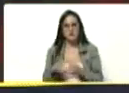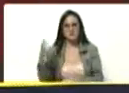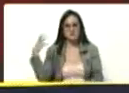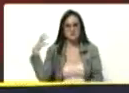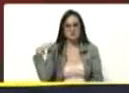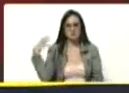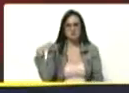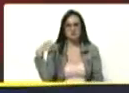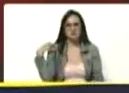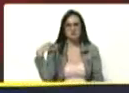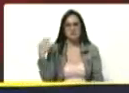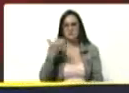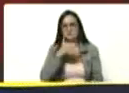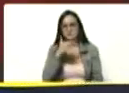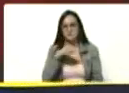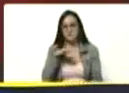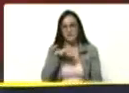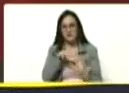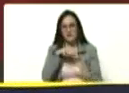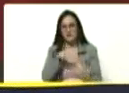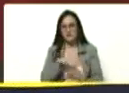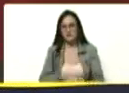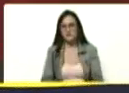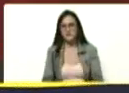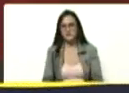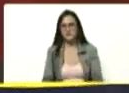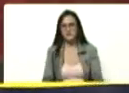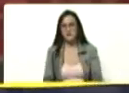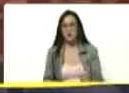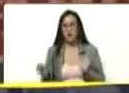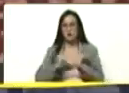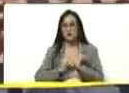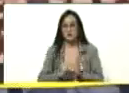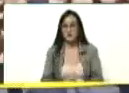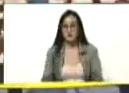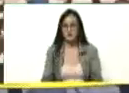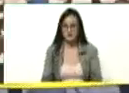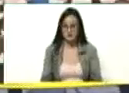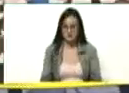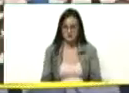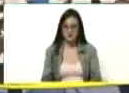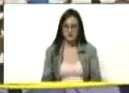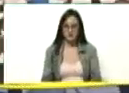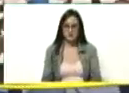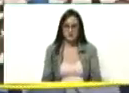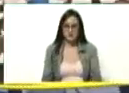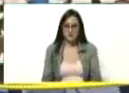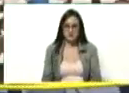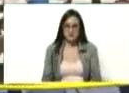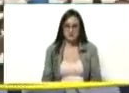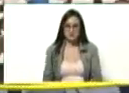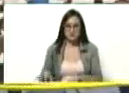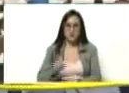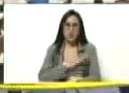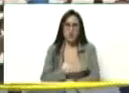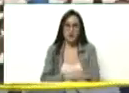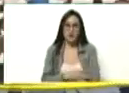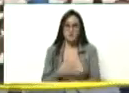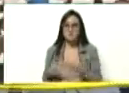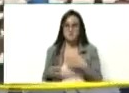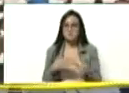enfrentaban a las tropas yanquis. Una vez más, a pesar del poderío y a pesar